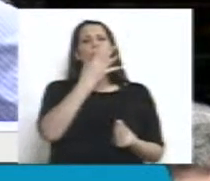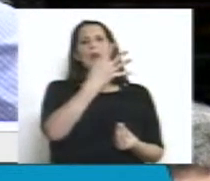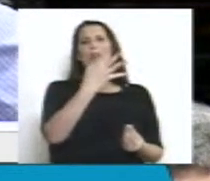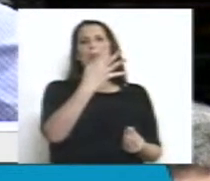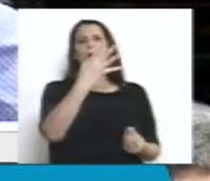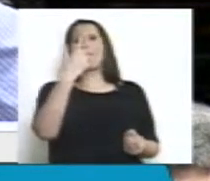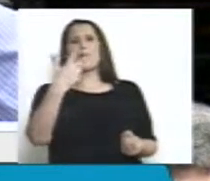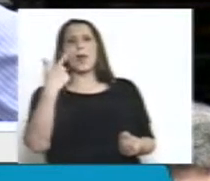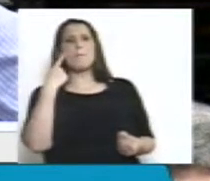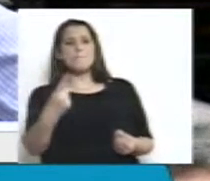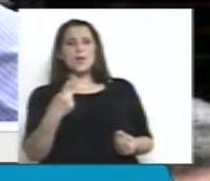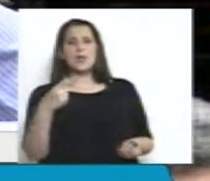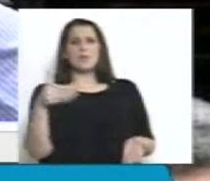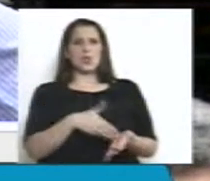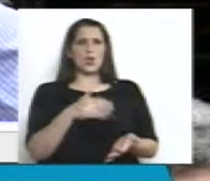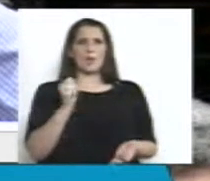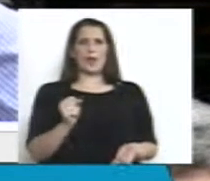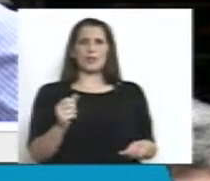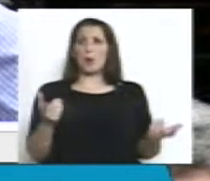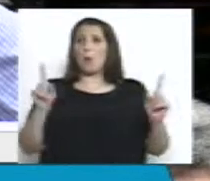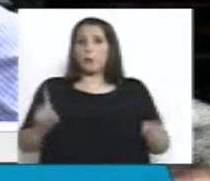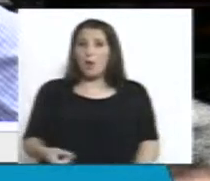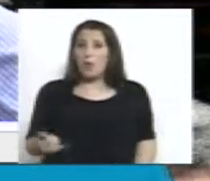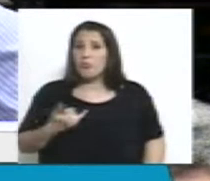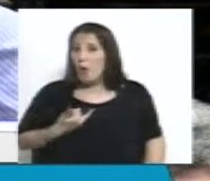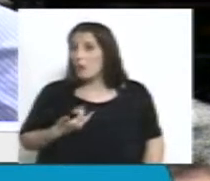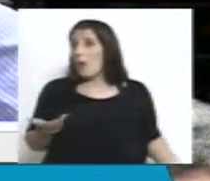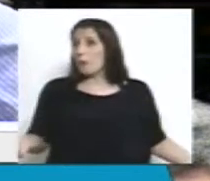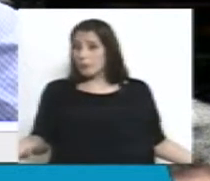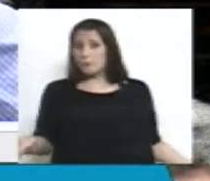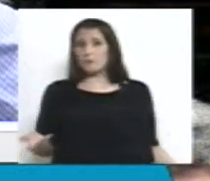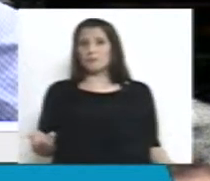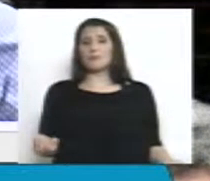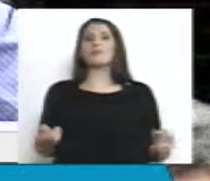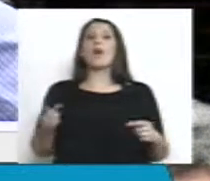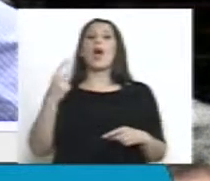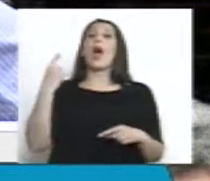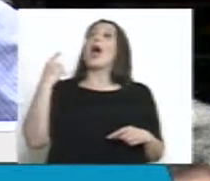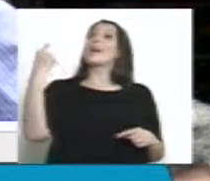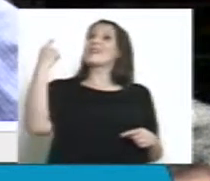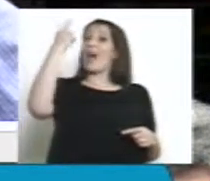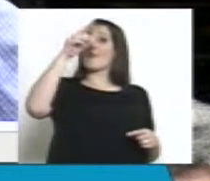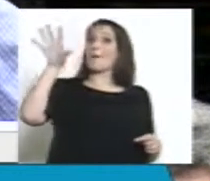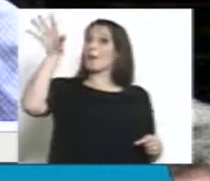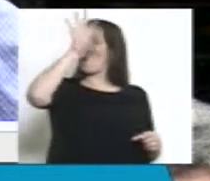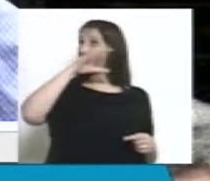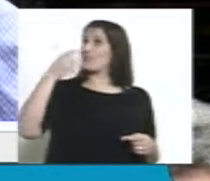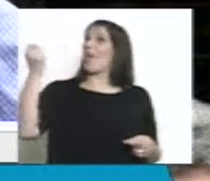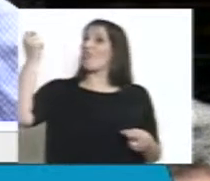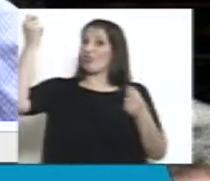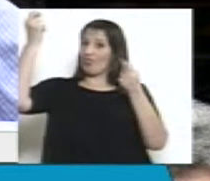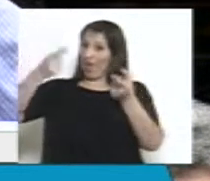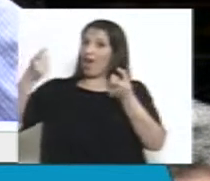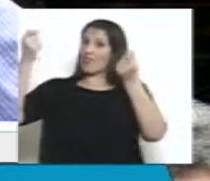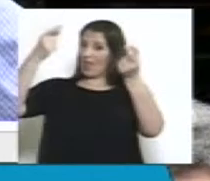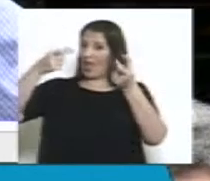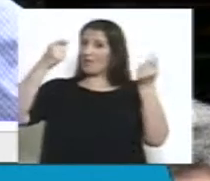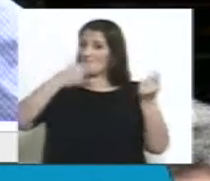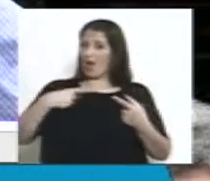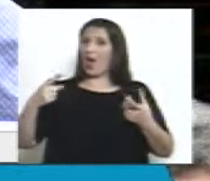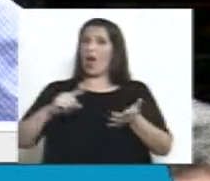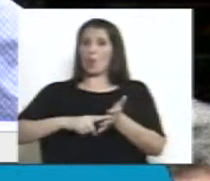pesos, sin sentido, sin saber a dónde va. Cada provincia cede, y para nombrar algunas,